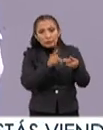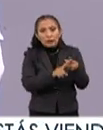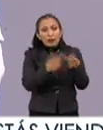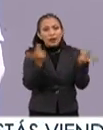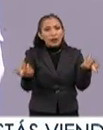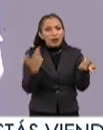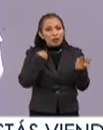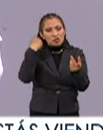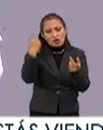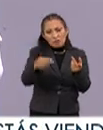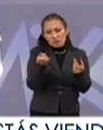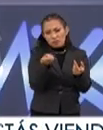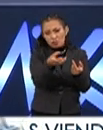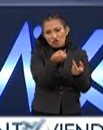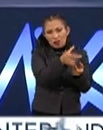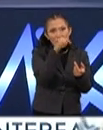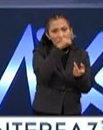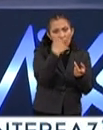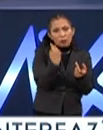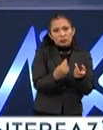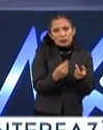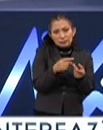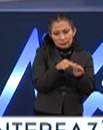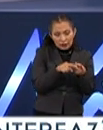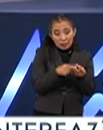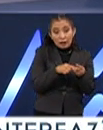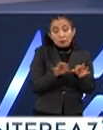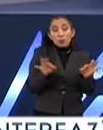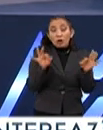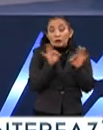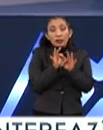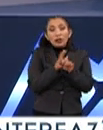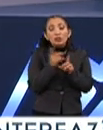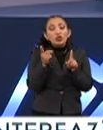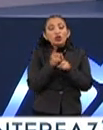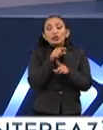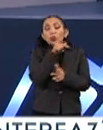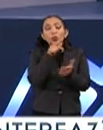las autodenominaciones de las lenguas, pero muy importante en qué